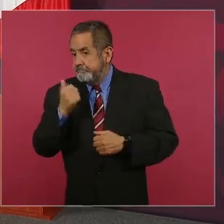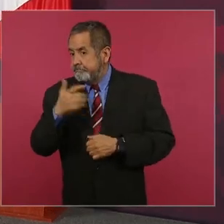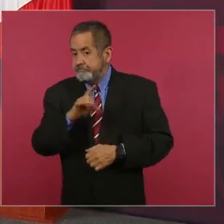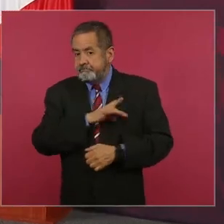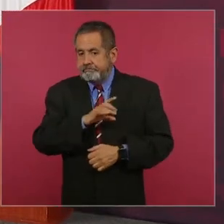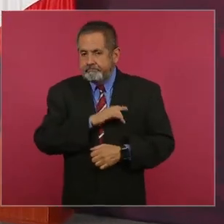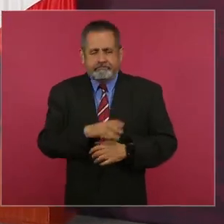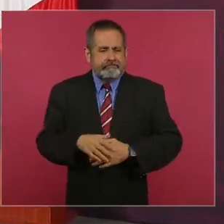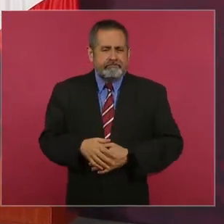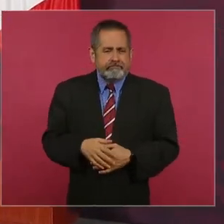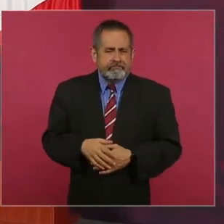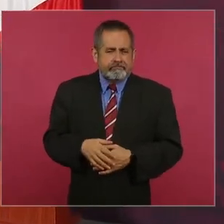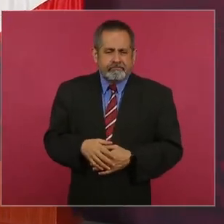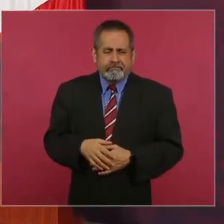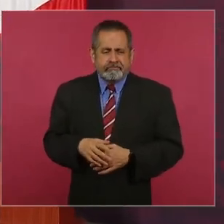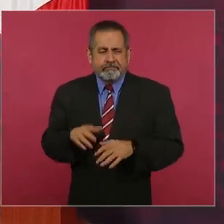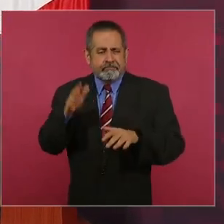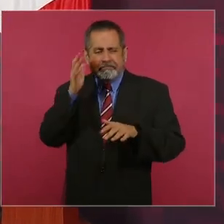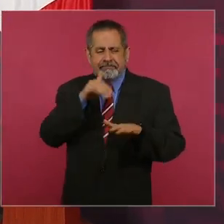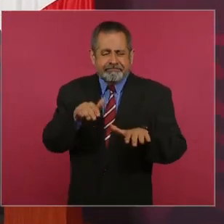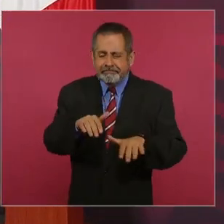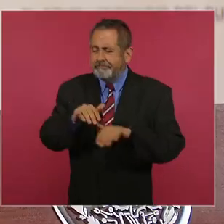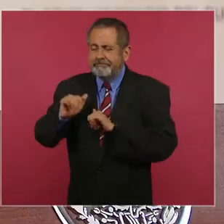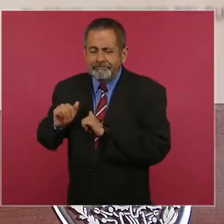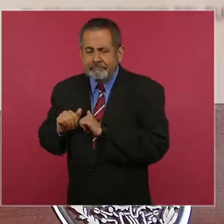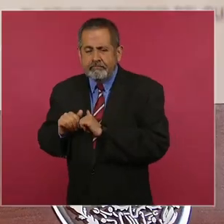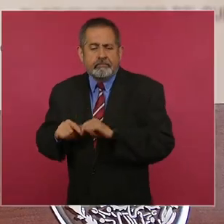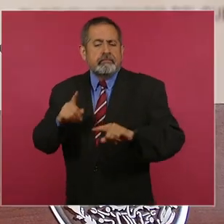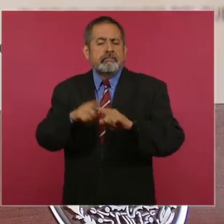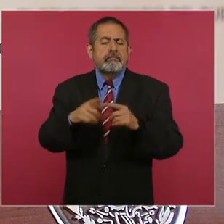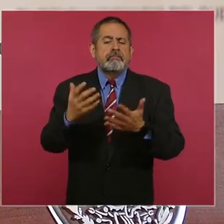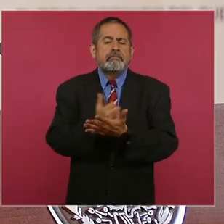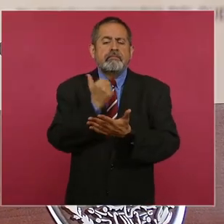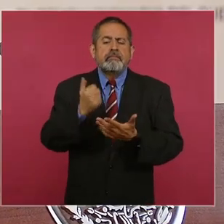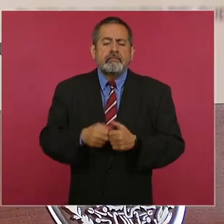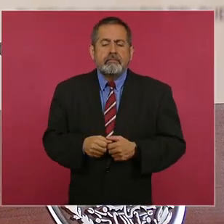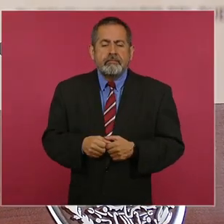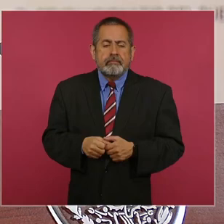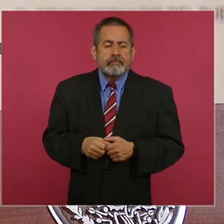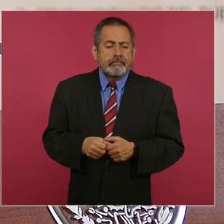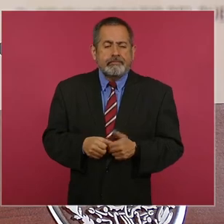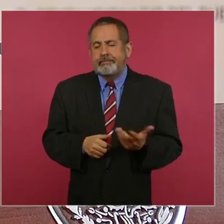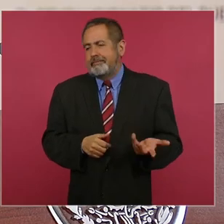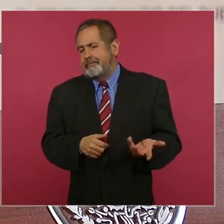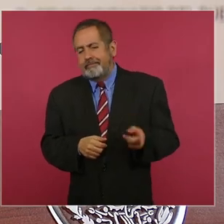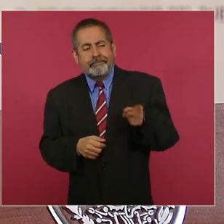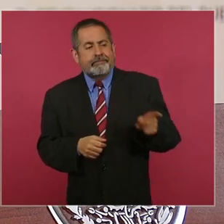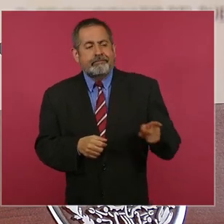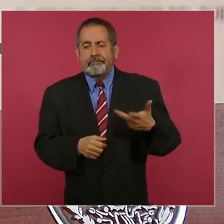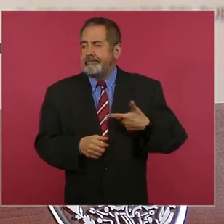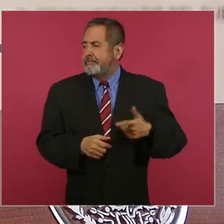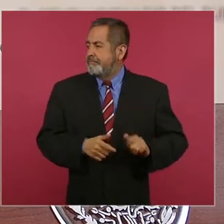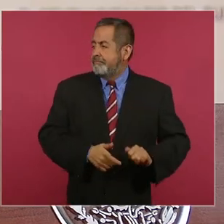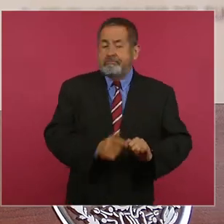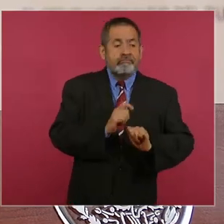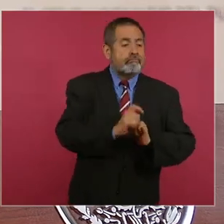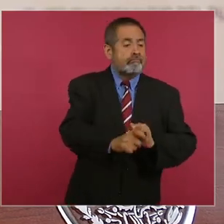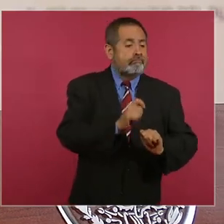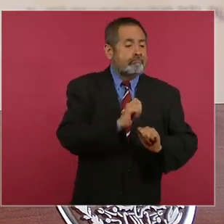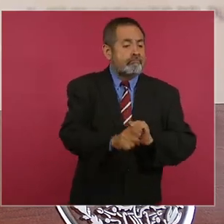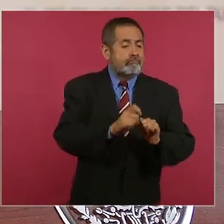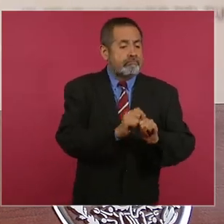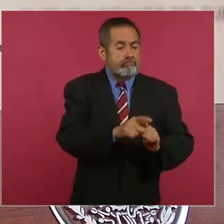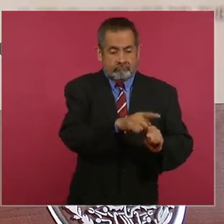¿quién gana? puede ser que tiene el dinero para comprar los